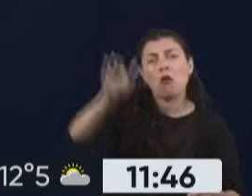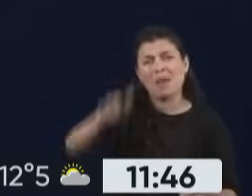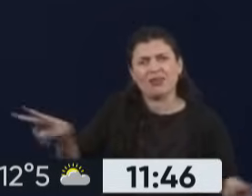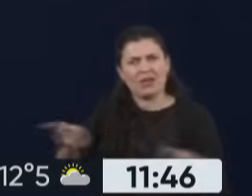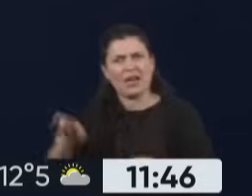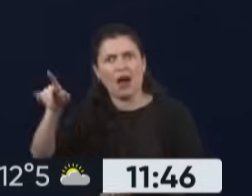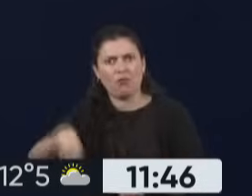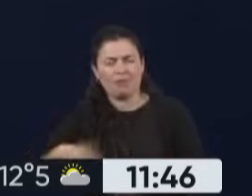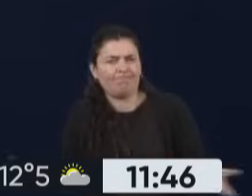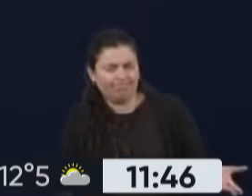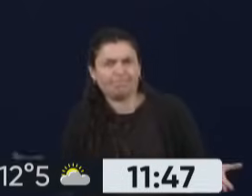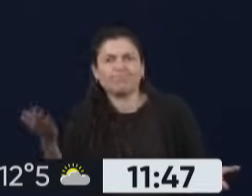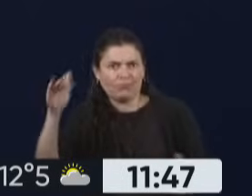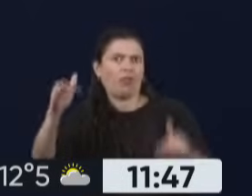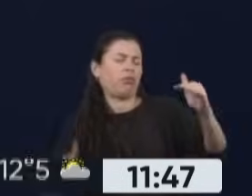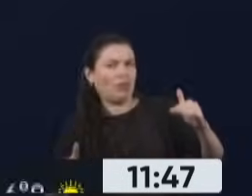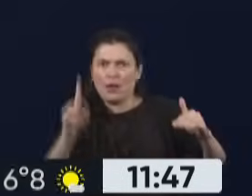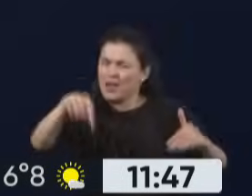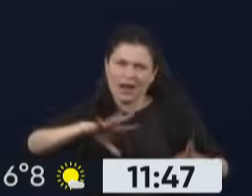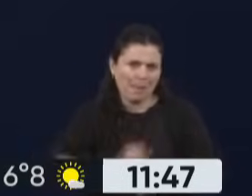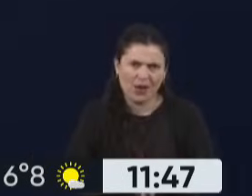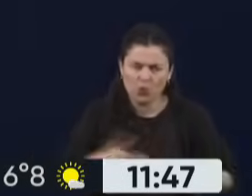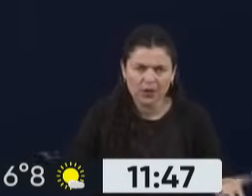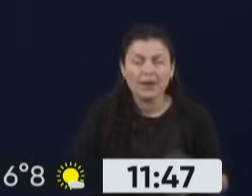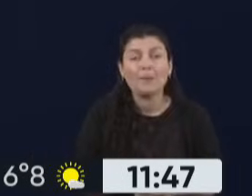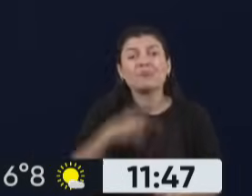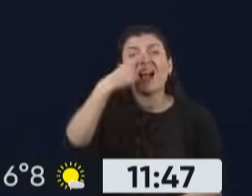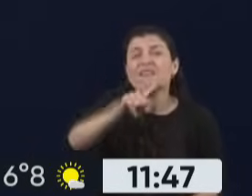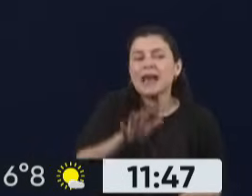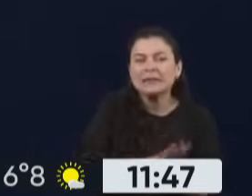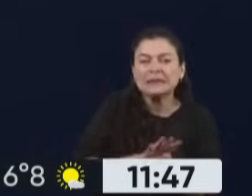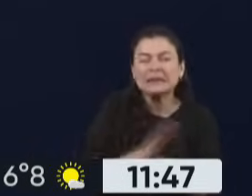duplicación del gasto público? Bueno, obviamente con mayores impuestos